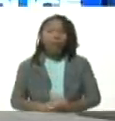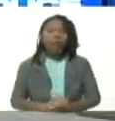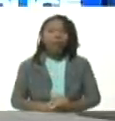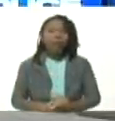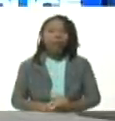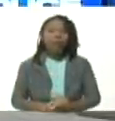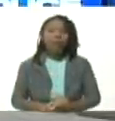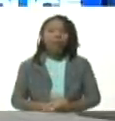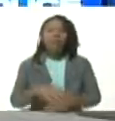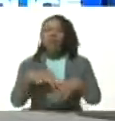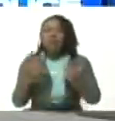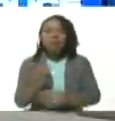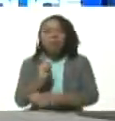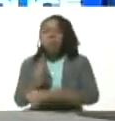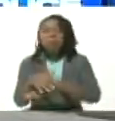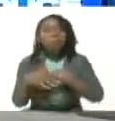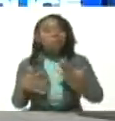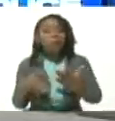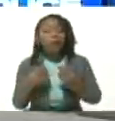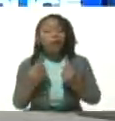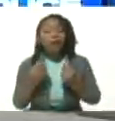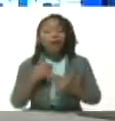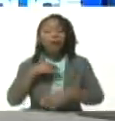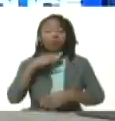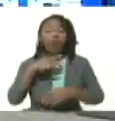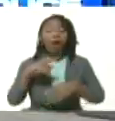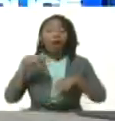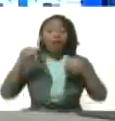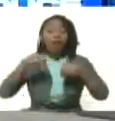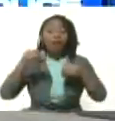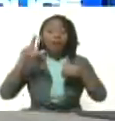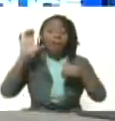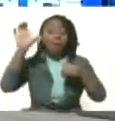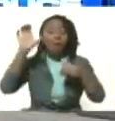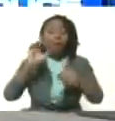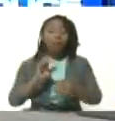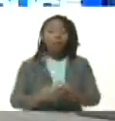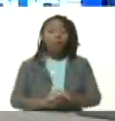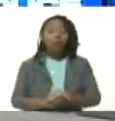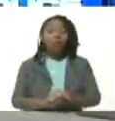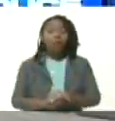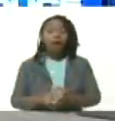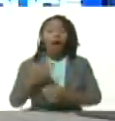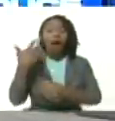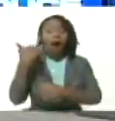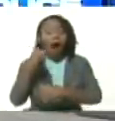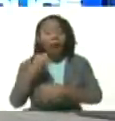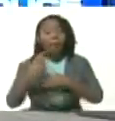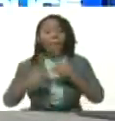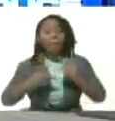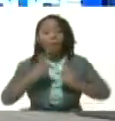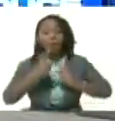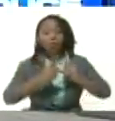¿Qué se invierte? La riqueza del país. Hay que producir riqueza,